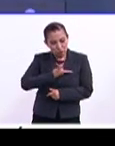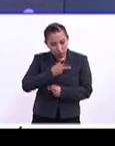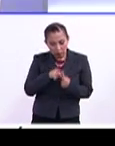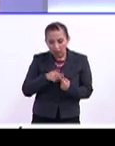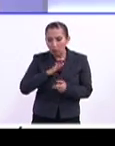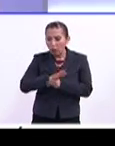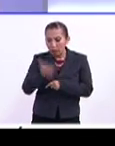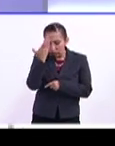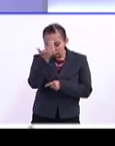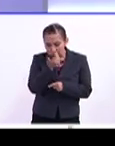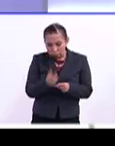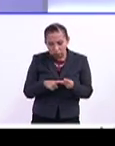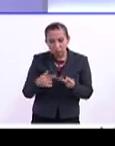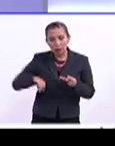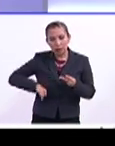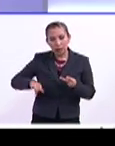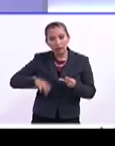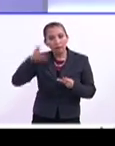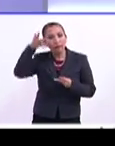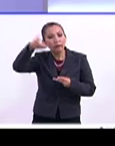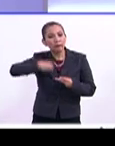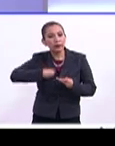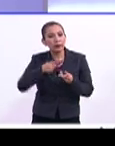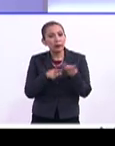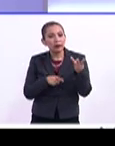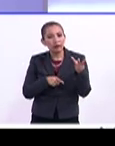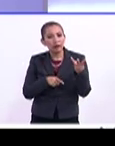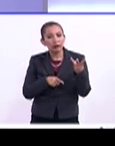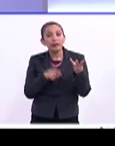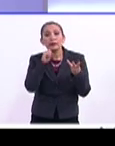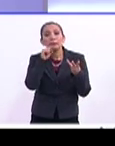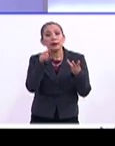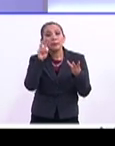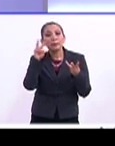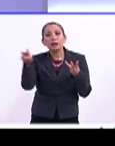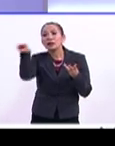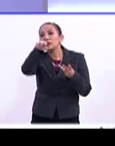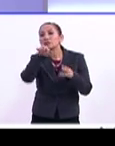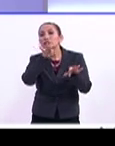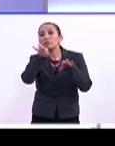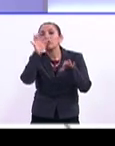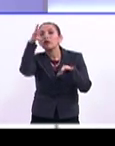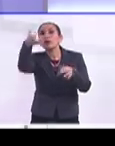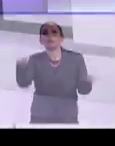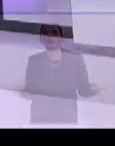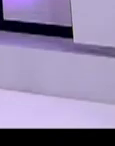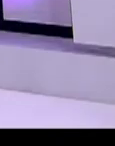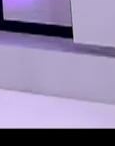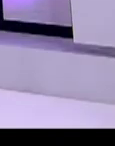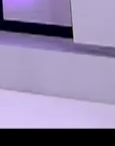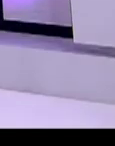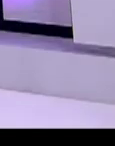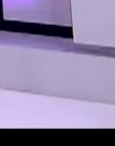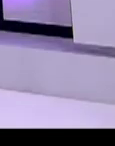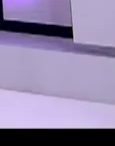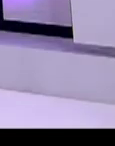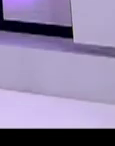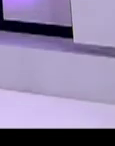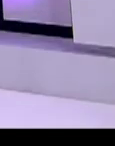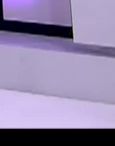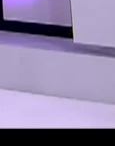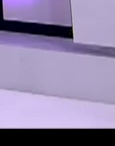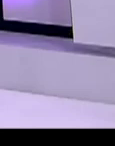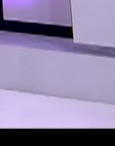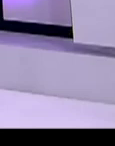sus aptitudes, conocer sus intereses, y claro que también importante ver el mercado laboral, hacia dónde me voy a enfocar. Y nos